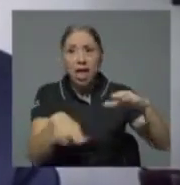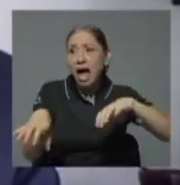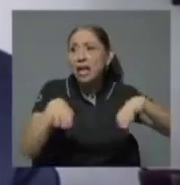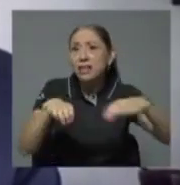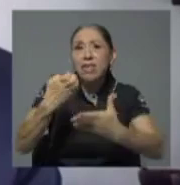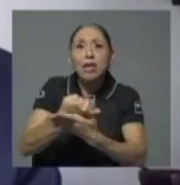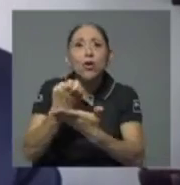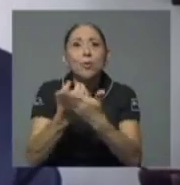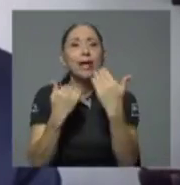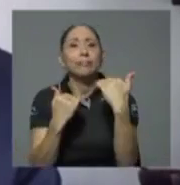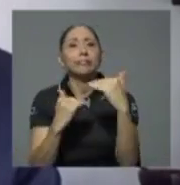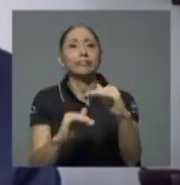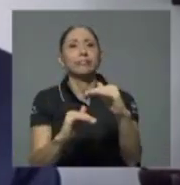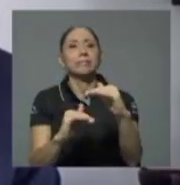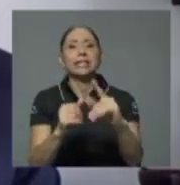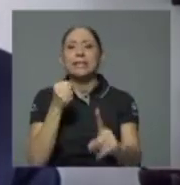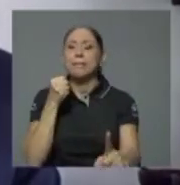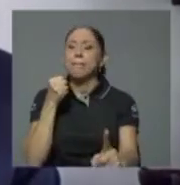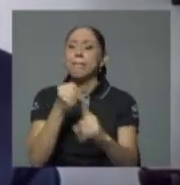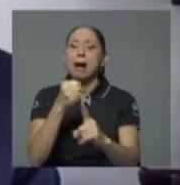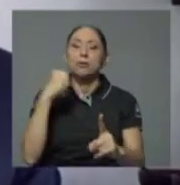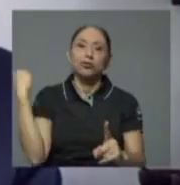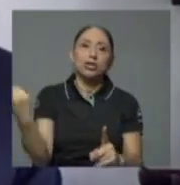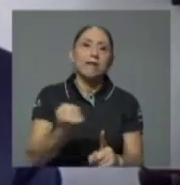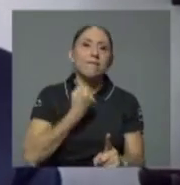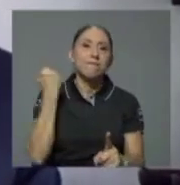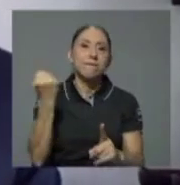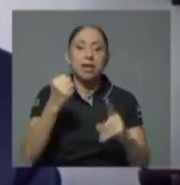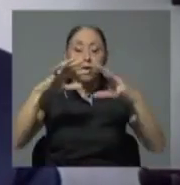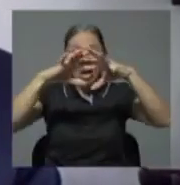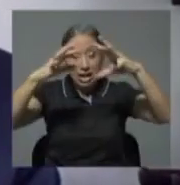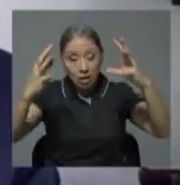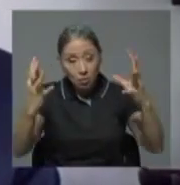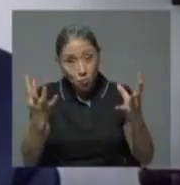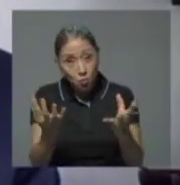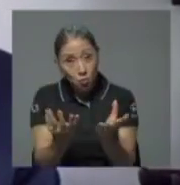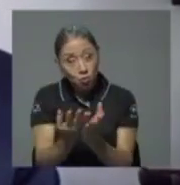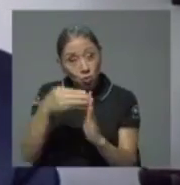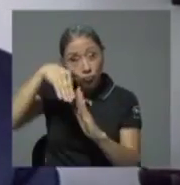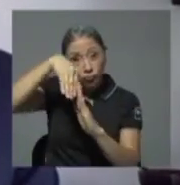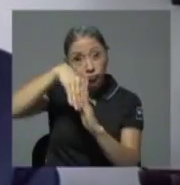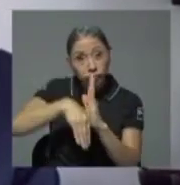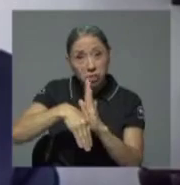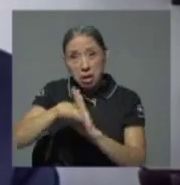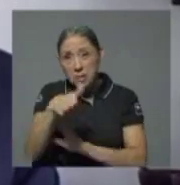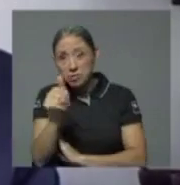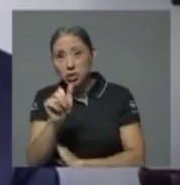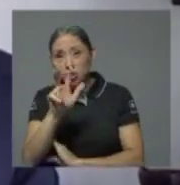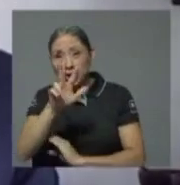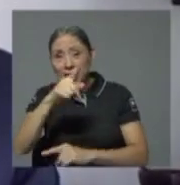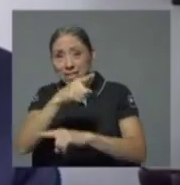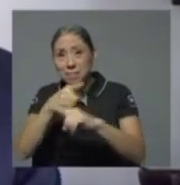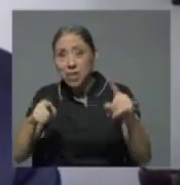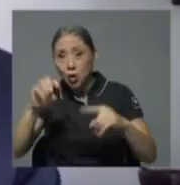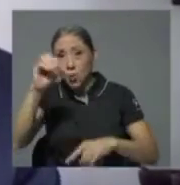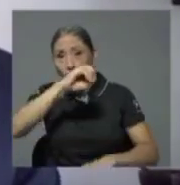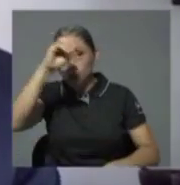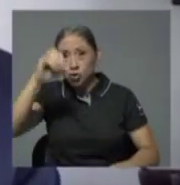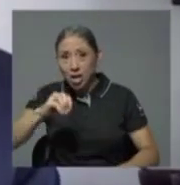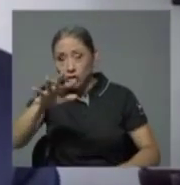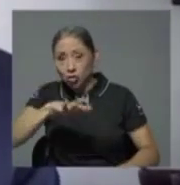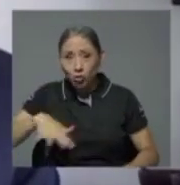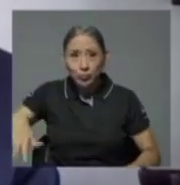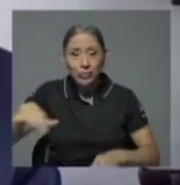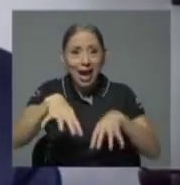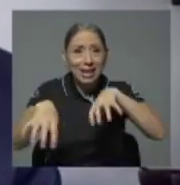impacto severo, con una caída en el mundo de cerca del 3,5% cayó el mundo en su